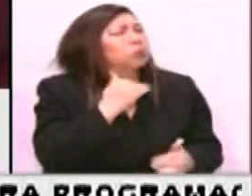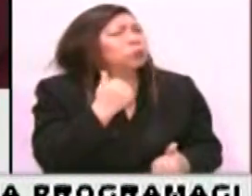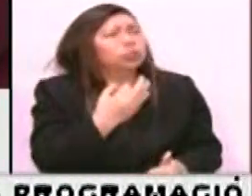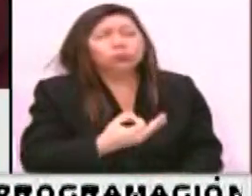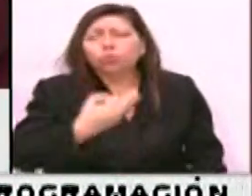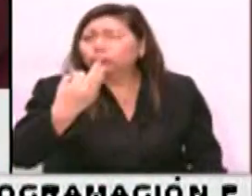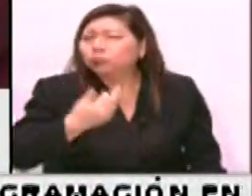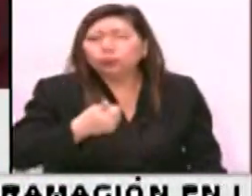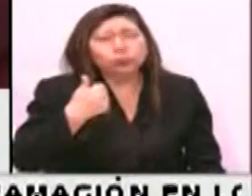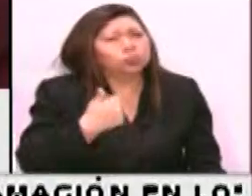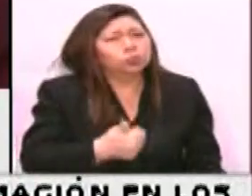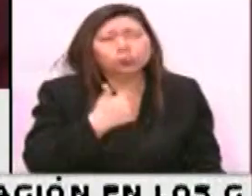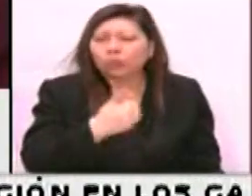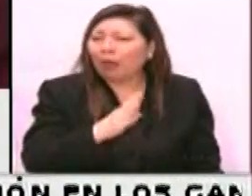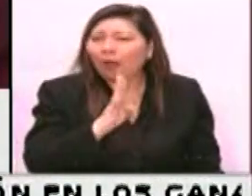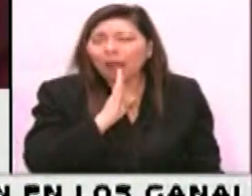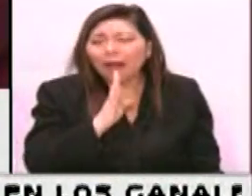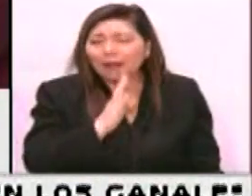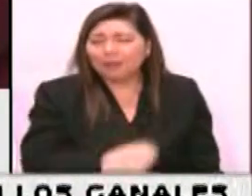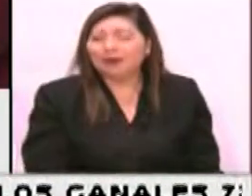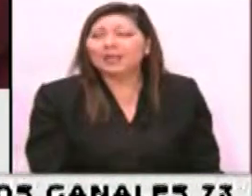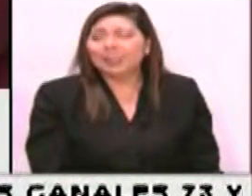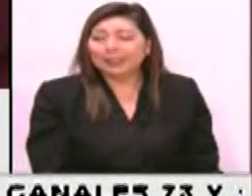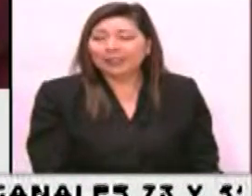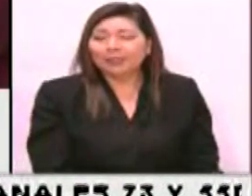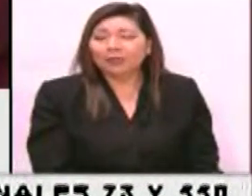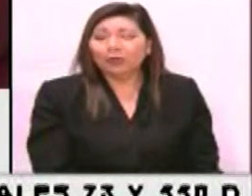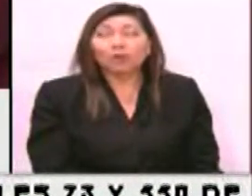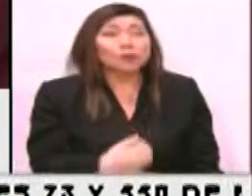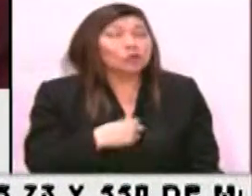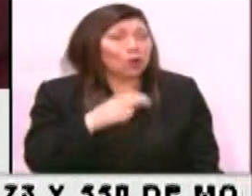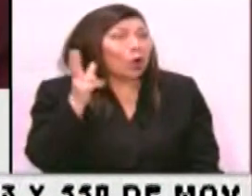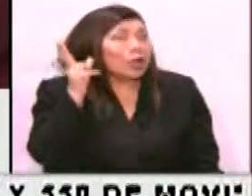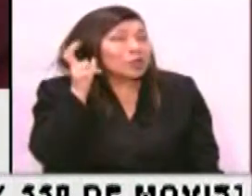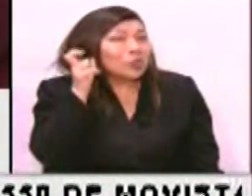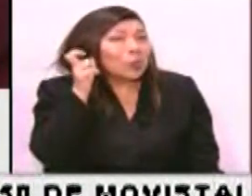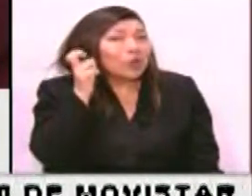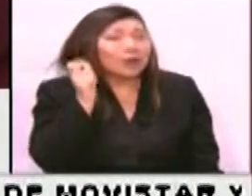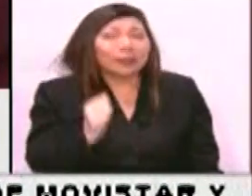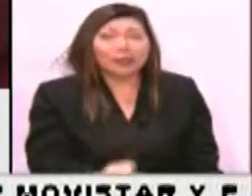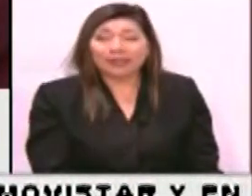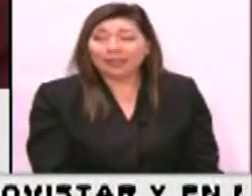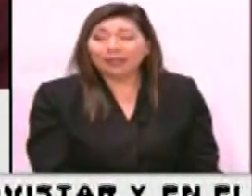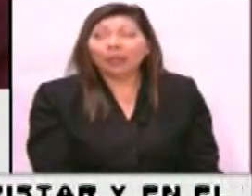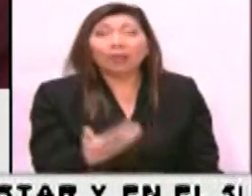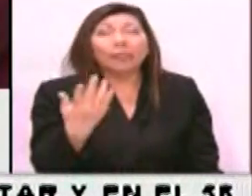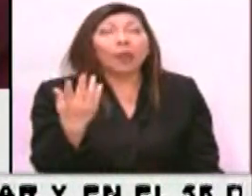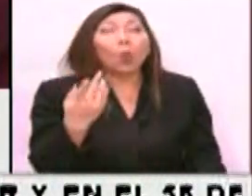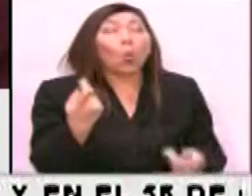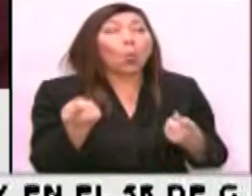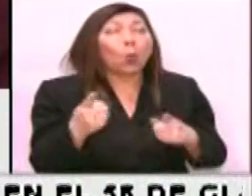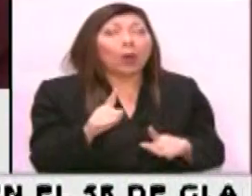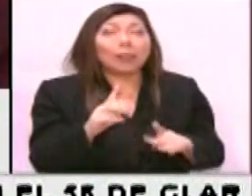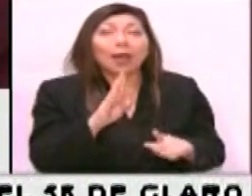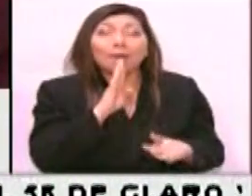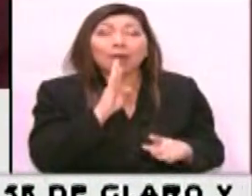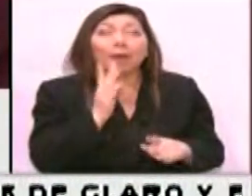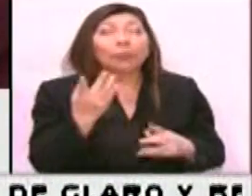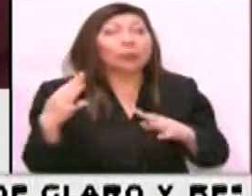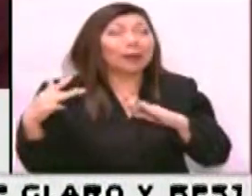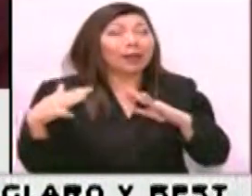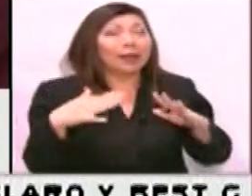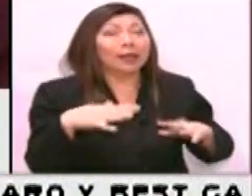como jurista, que debe restablecerse. Y yo le escuchaba cuando hablaba sobre la guerra del Ecuador, cuando venía en las